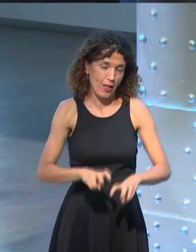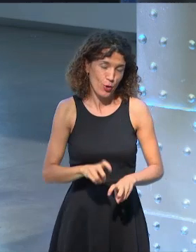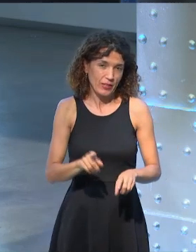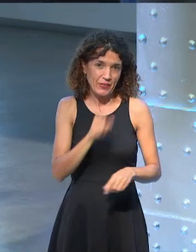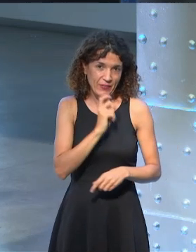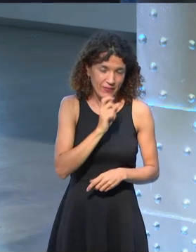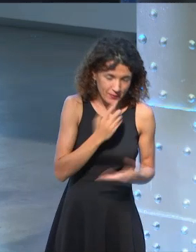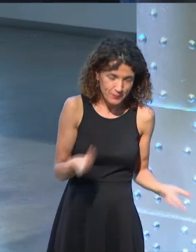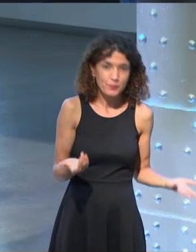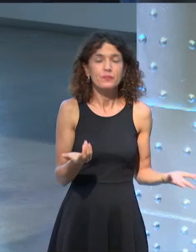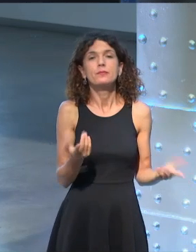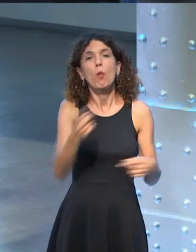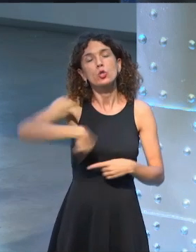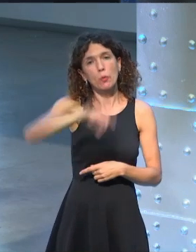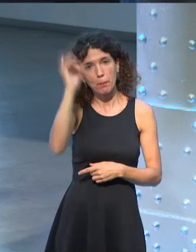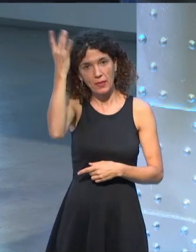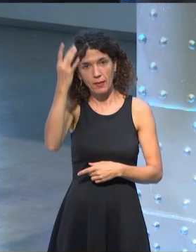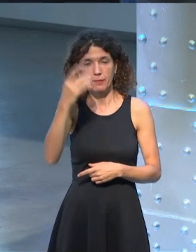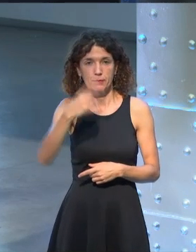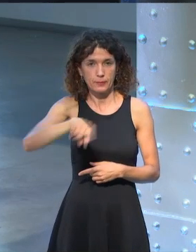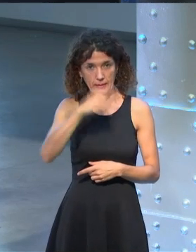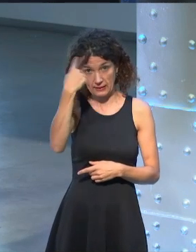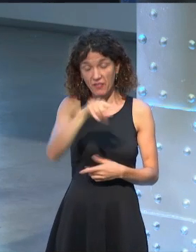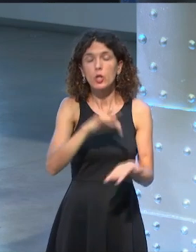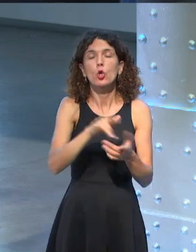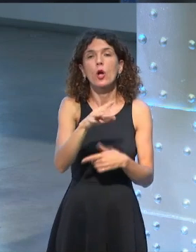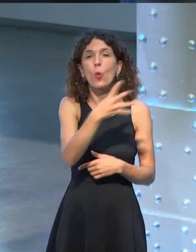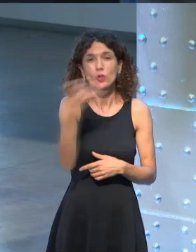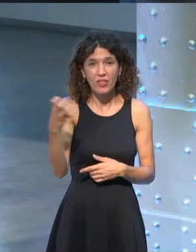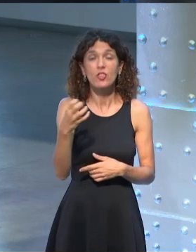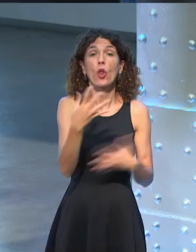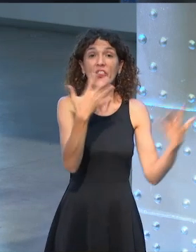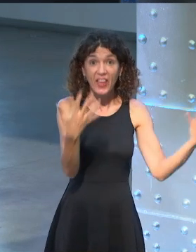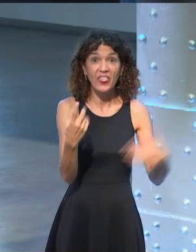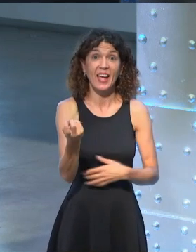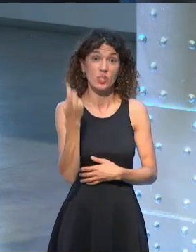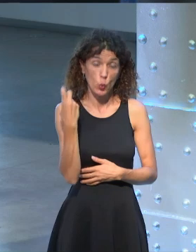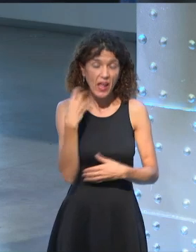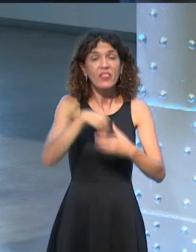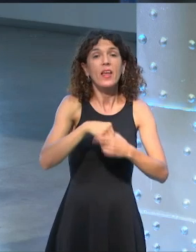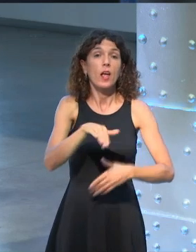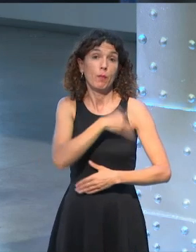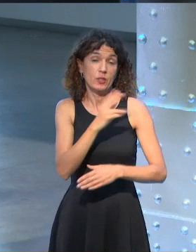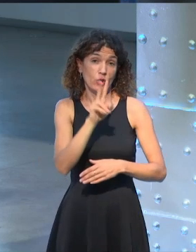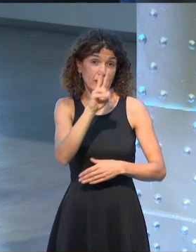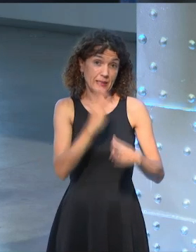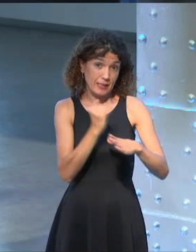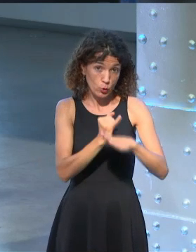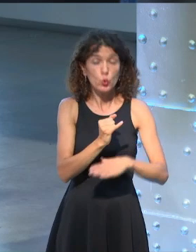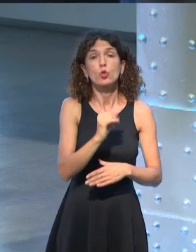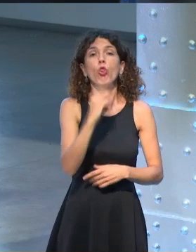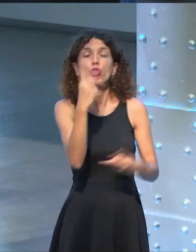investigación. Pero para que se hagan una idea, han participado 410 estudiantes de secundaria de